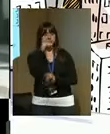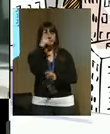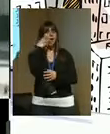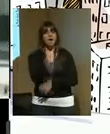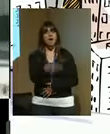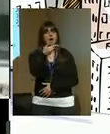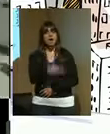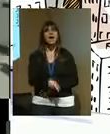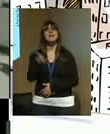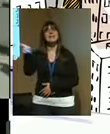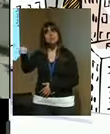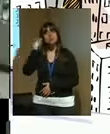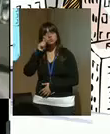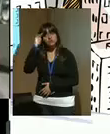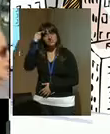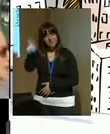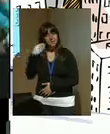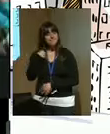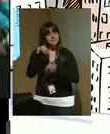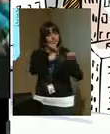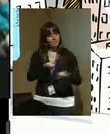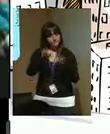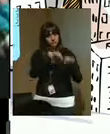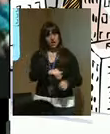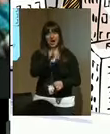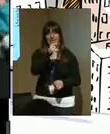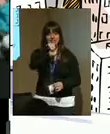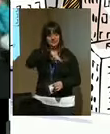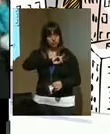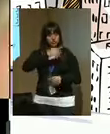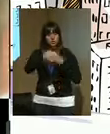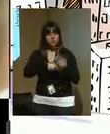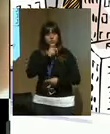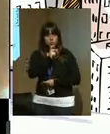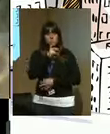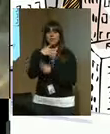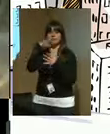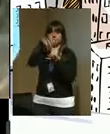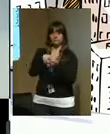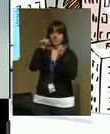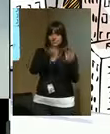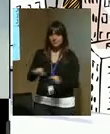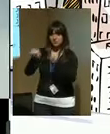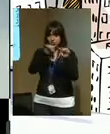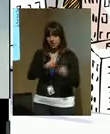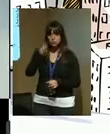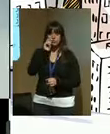la existencia de la Defensoría, y esto lo hemos llevado adelante con la Defensoría.